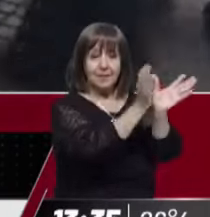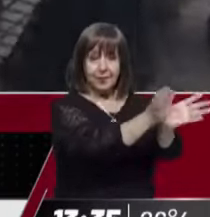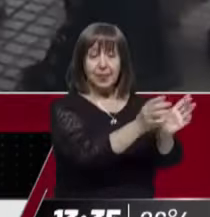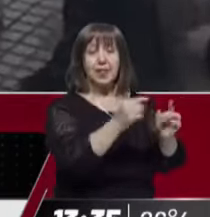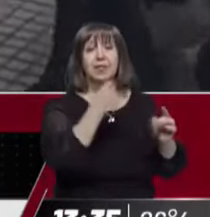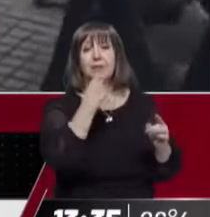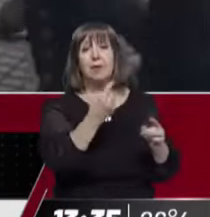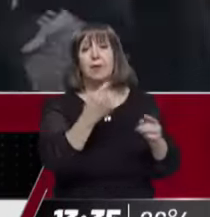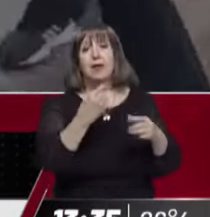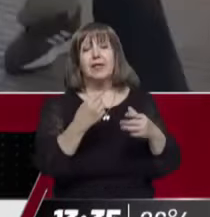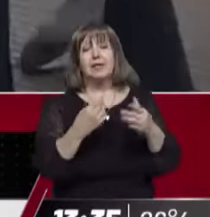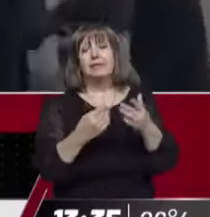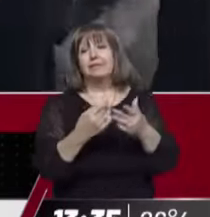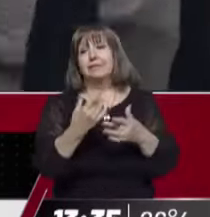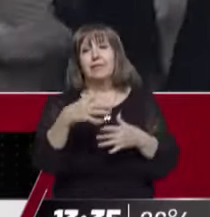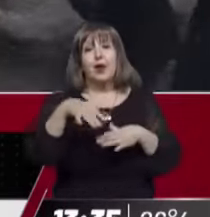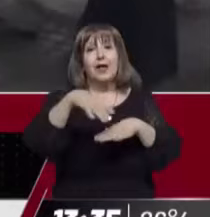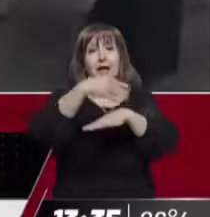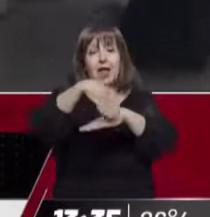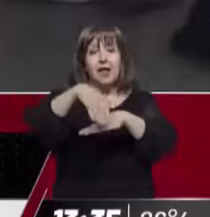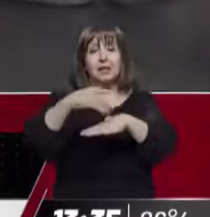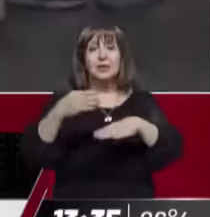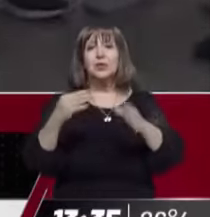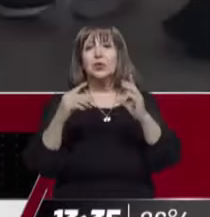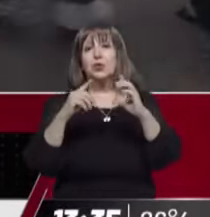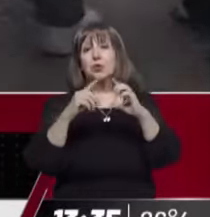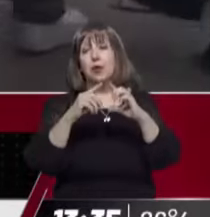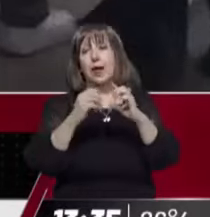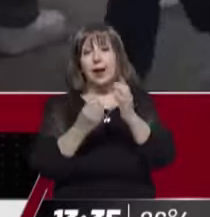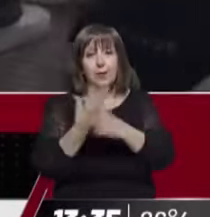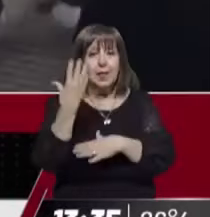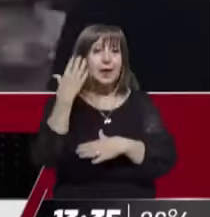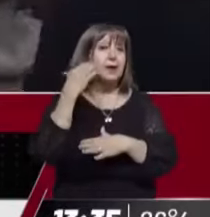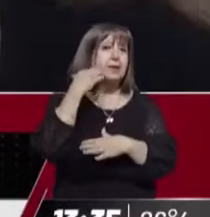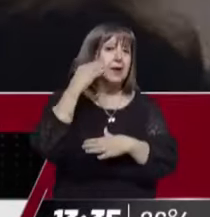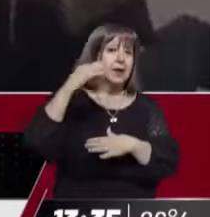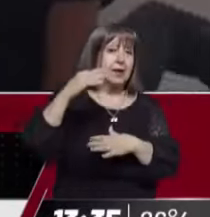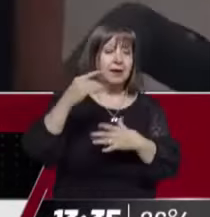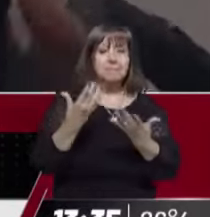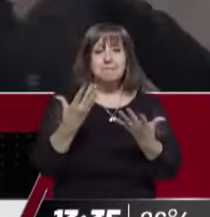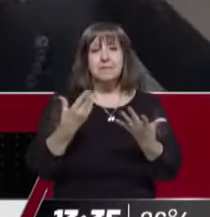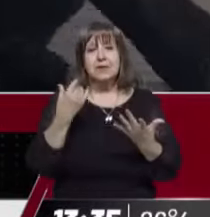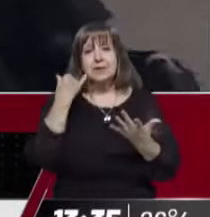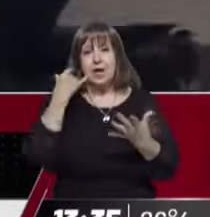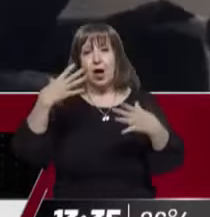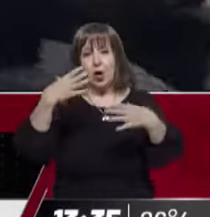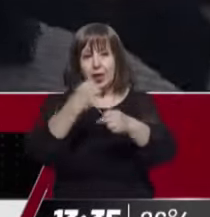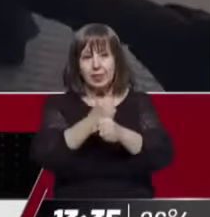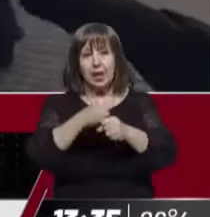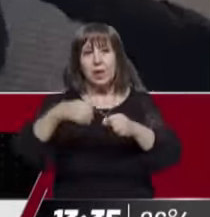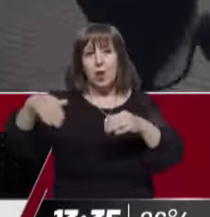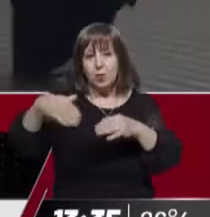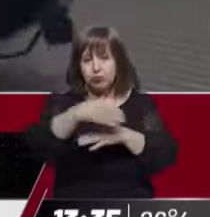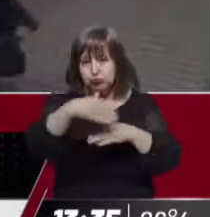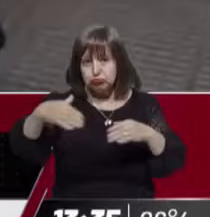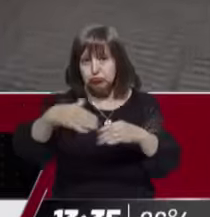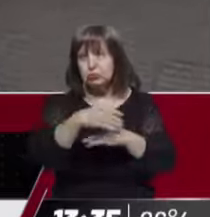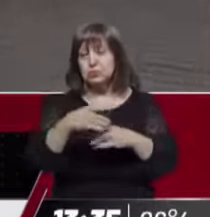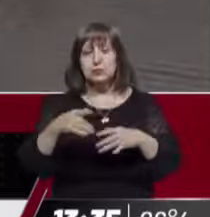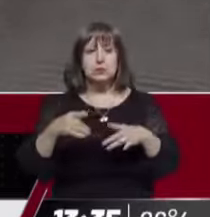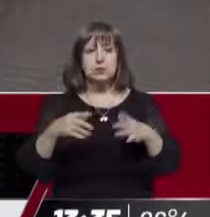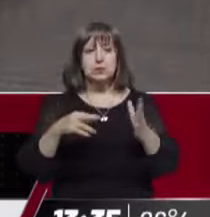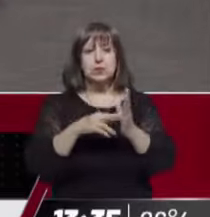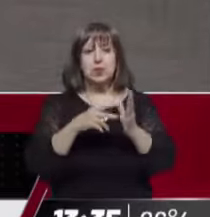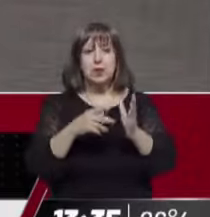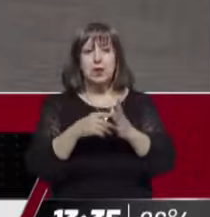distintos turnos. Porque es una zona muy transitada, esto podría haber terminado peor, pasan colectivos por allí, una zona muy